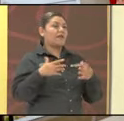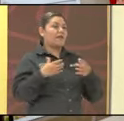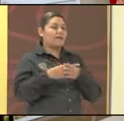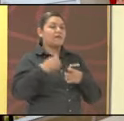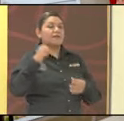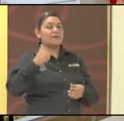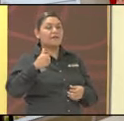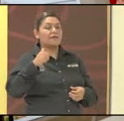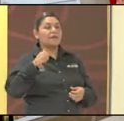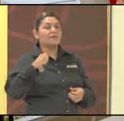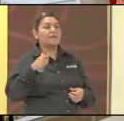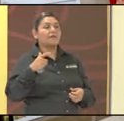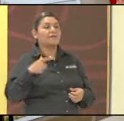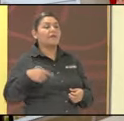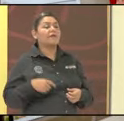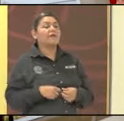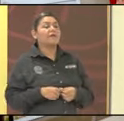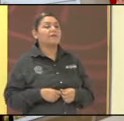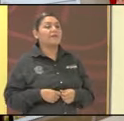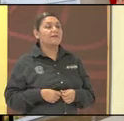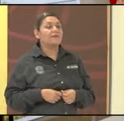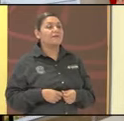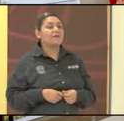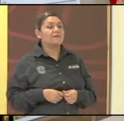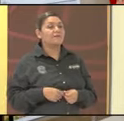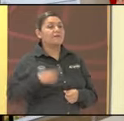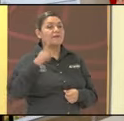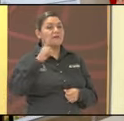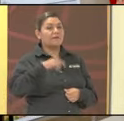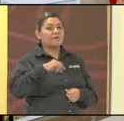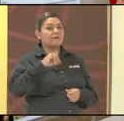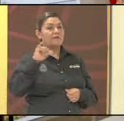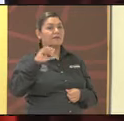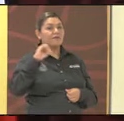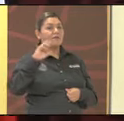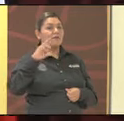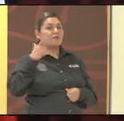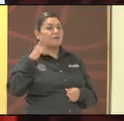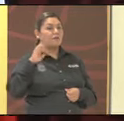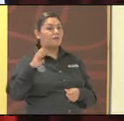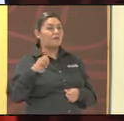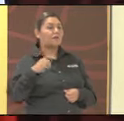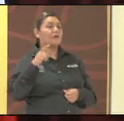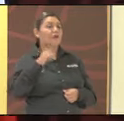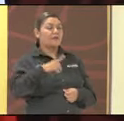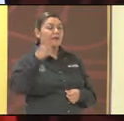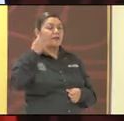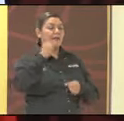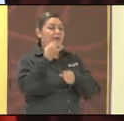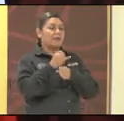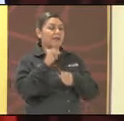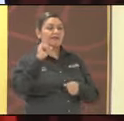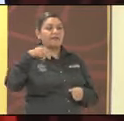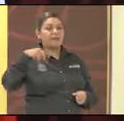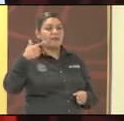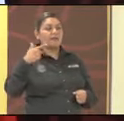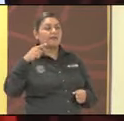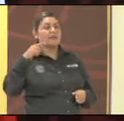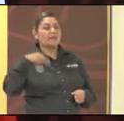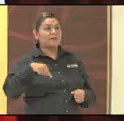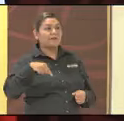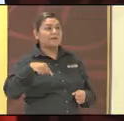Jesús Pichardo Franzoni, al arquitecto Jorge Eduardo Robles Ramírez, el ingeniero Eddie Alan Ramírez Priego y el